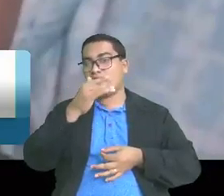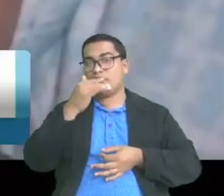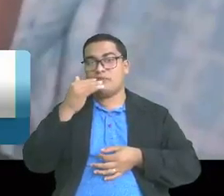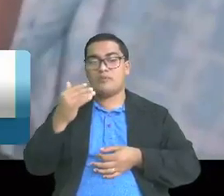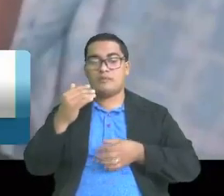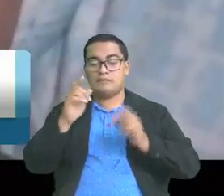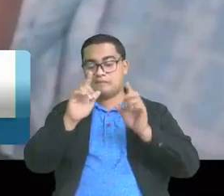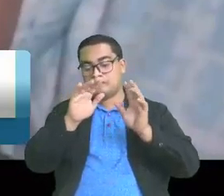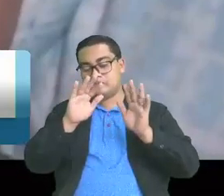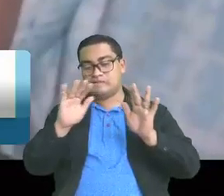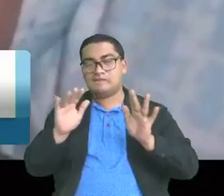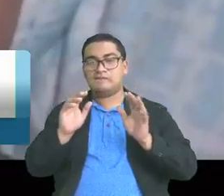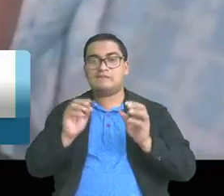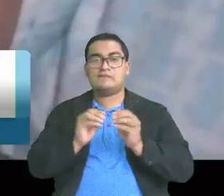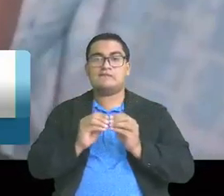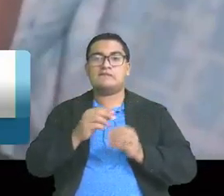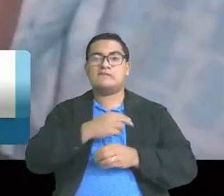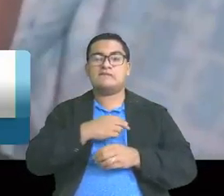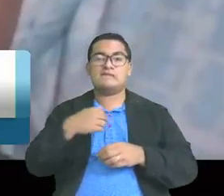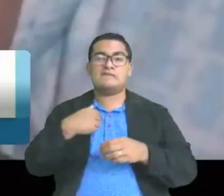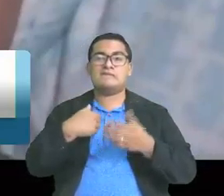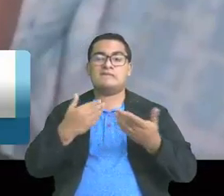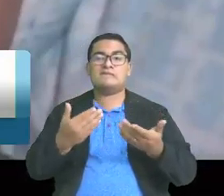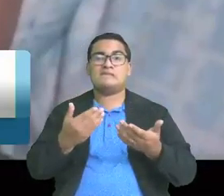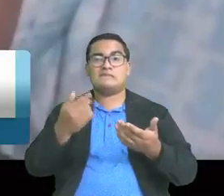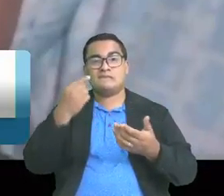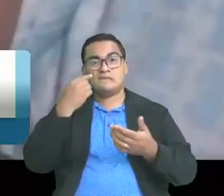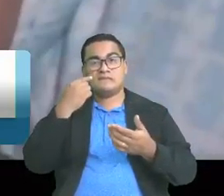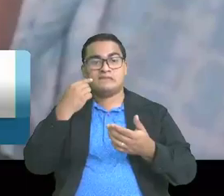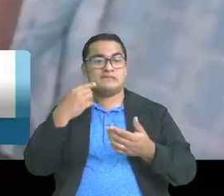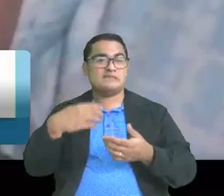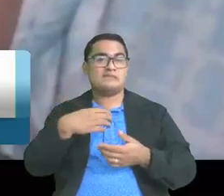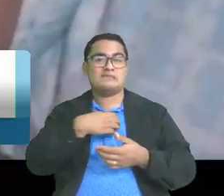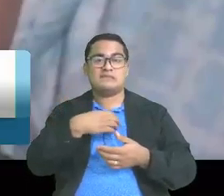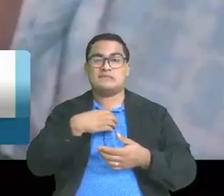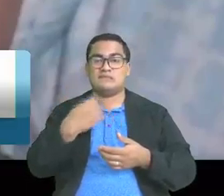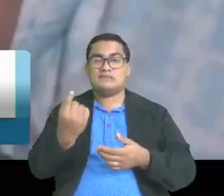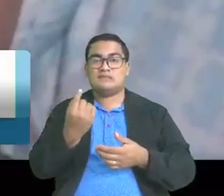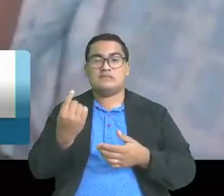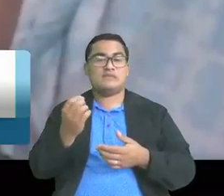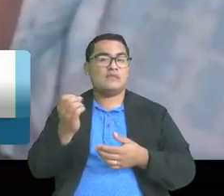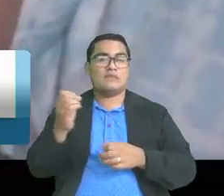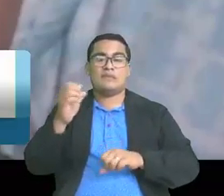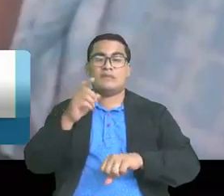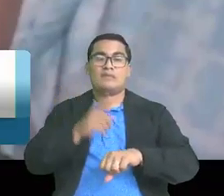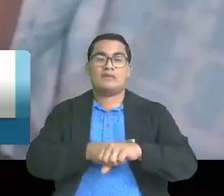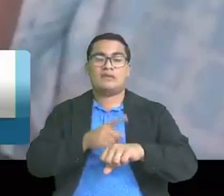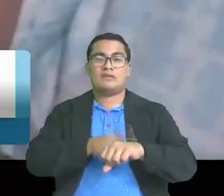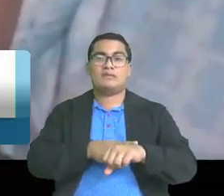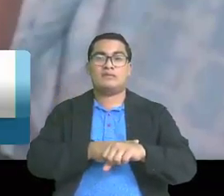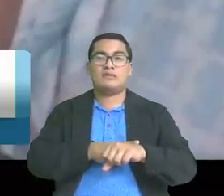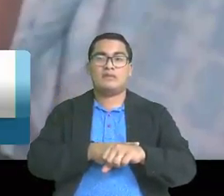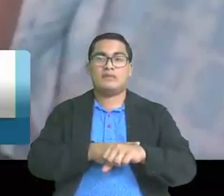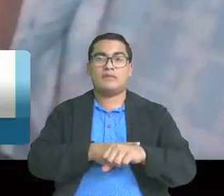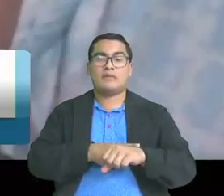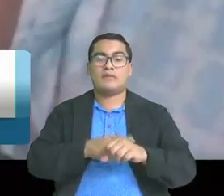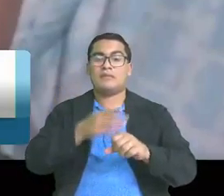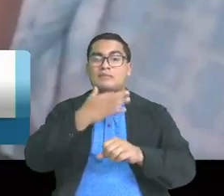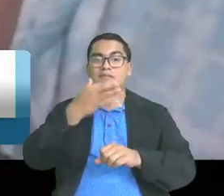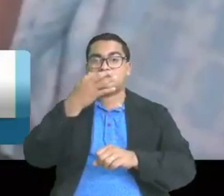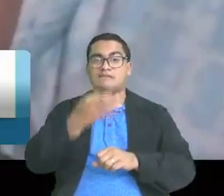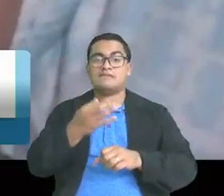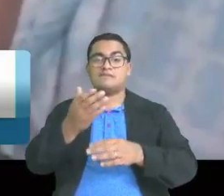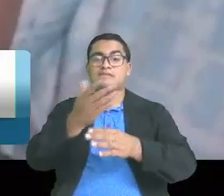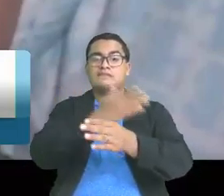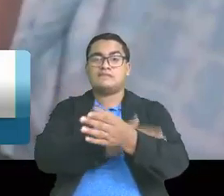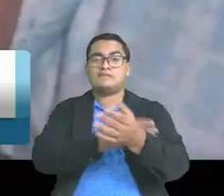es brillante y eso hay que ver si cede solo o no y en cuánto tiempo cede. ¿Ve? Porque lo más seguro, como le dije